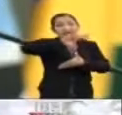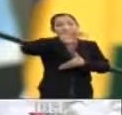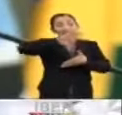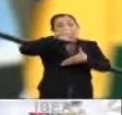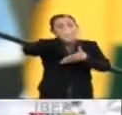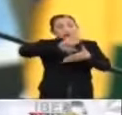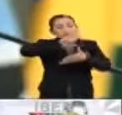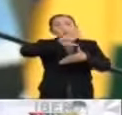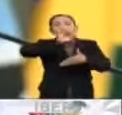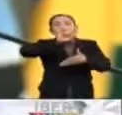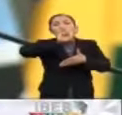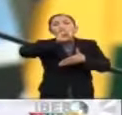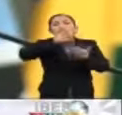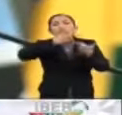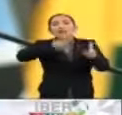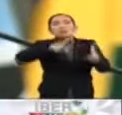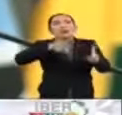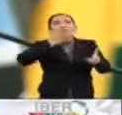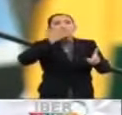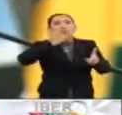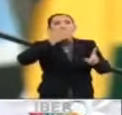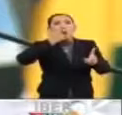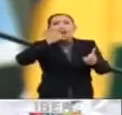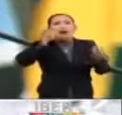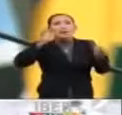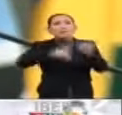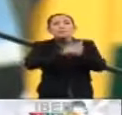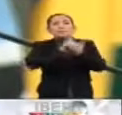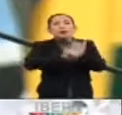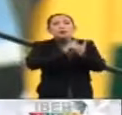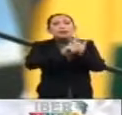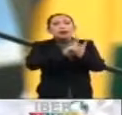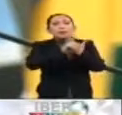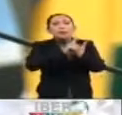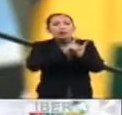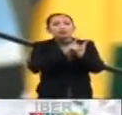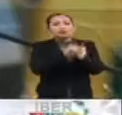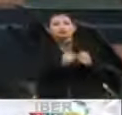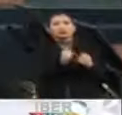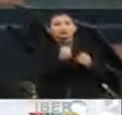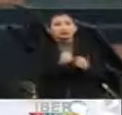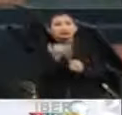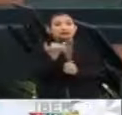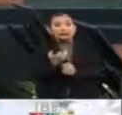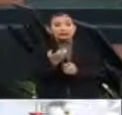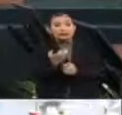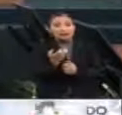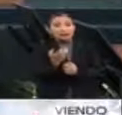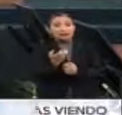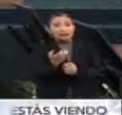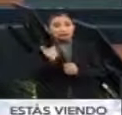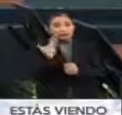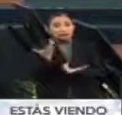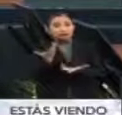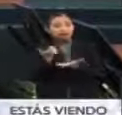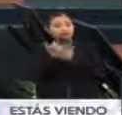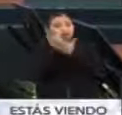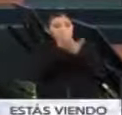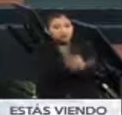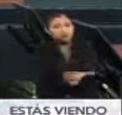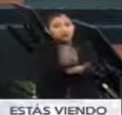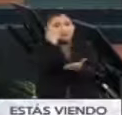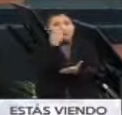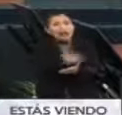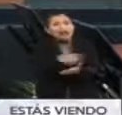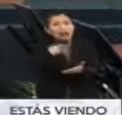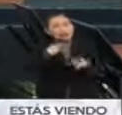un continente libre de conflictos bélicos intensos, y que esto de alguna manera le permite tener